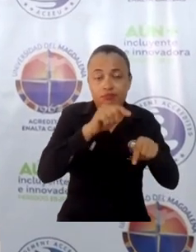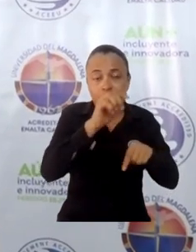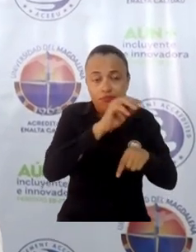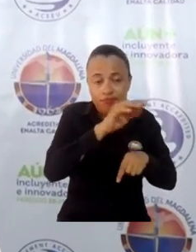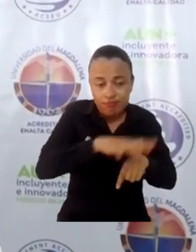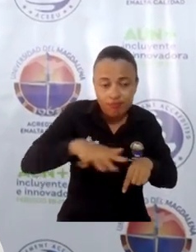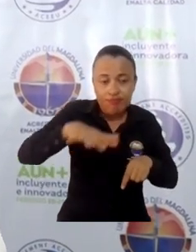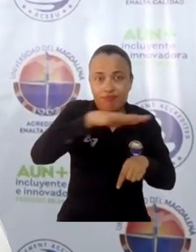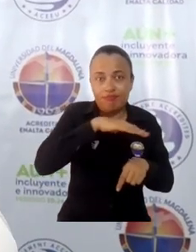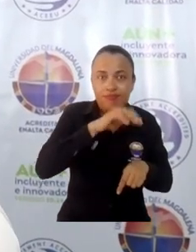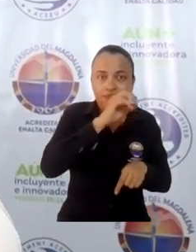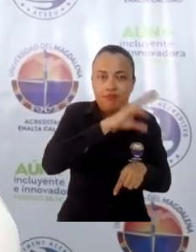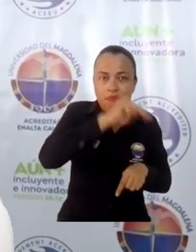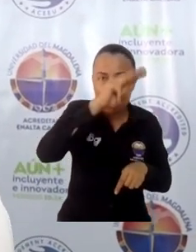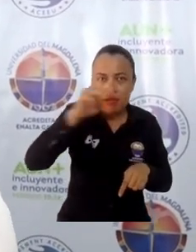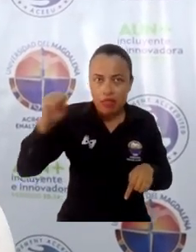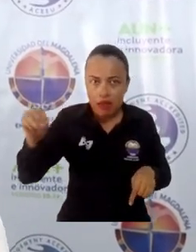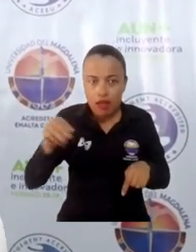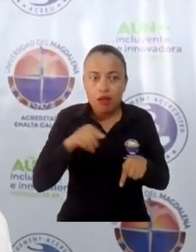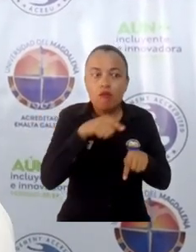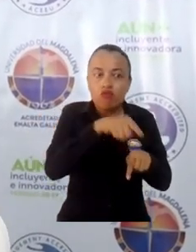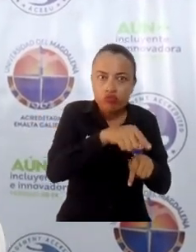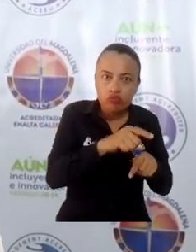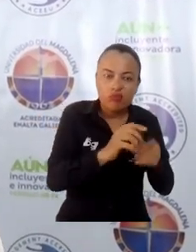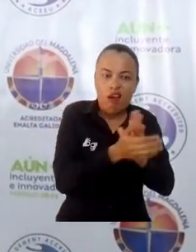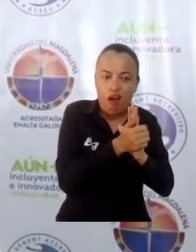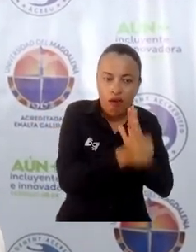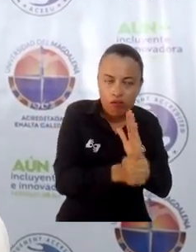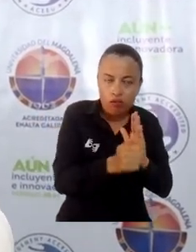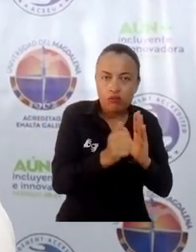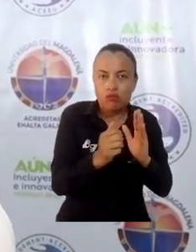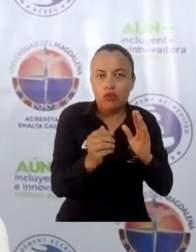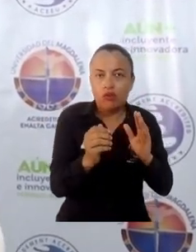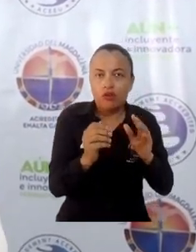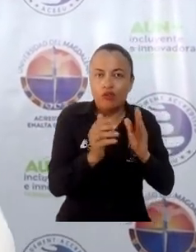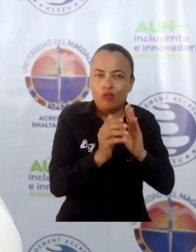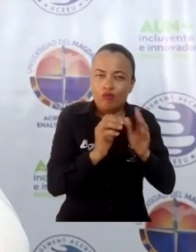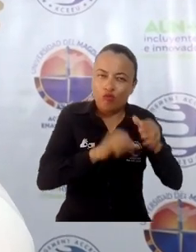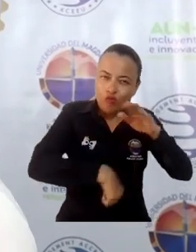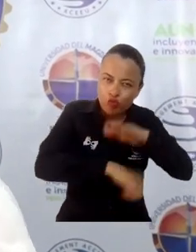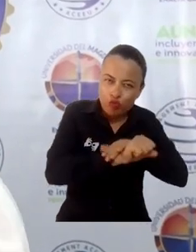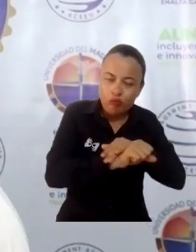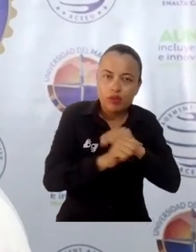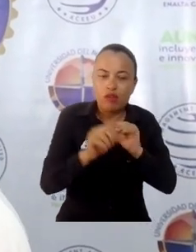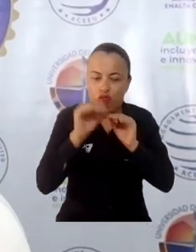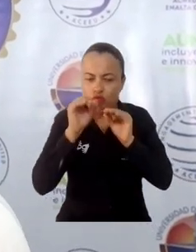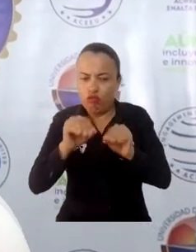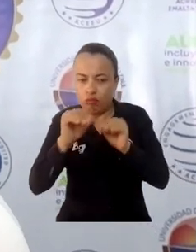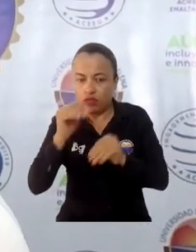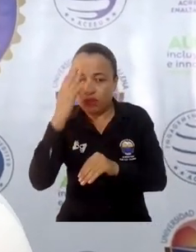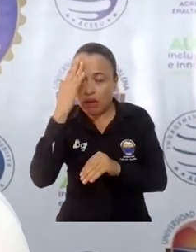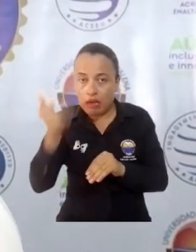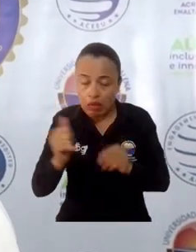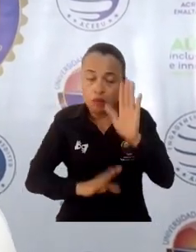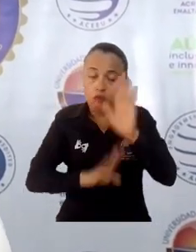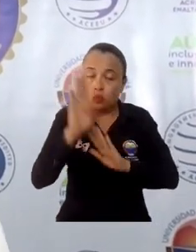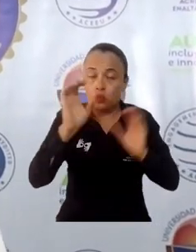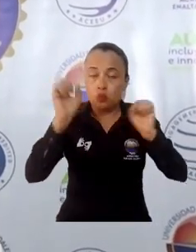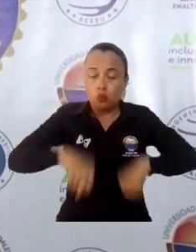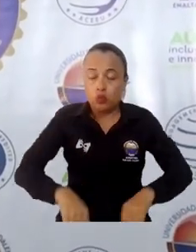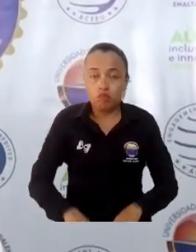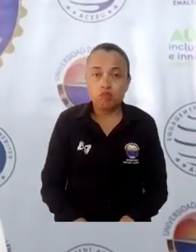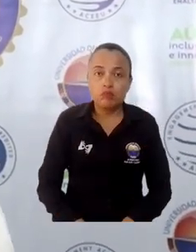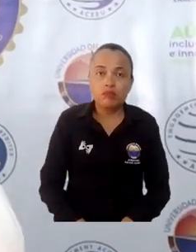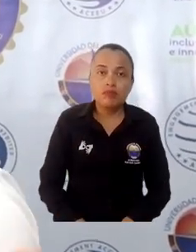tenemos en la región. Si unimos el talento de nuestros deportistas, en este caso de los futbolistas, con la formación académica, con la investigación científica, creo que tenemos